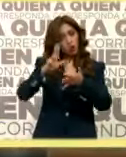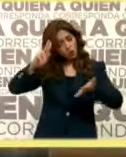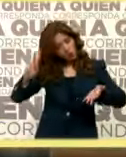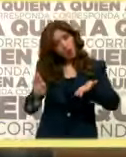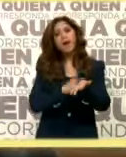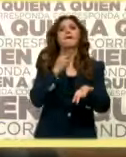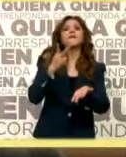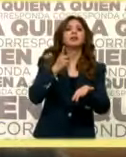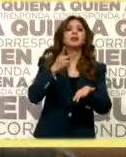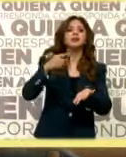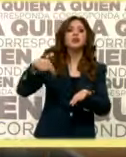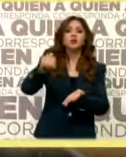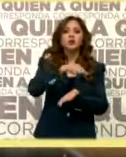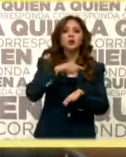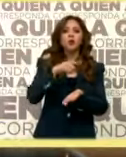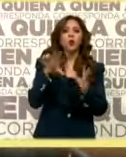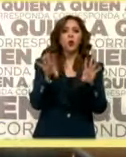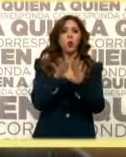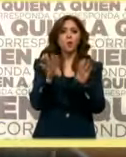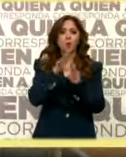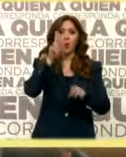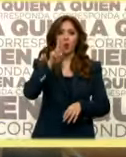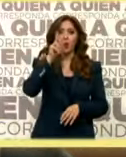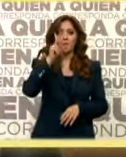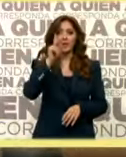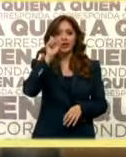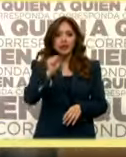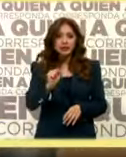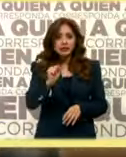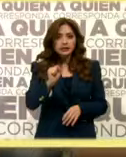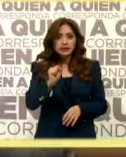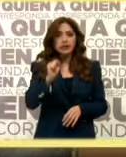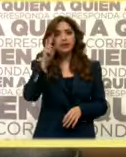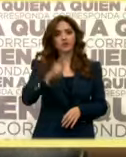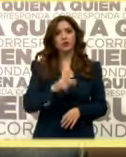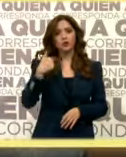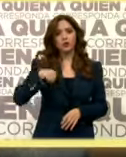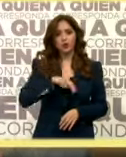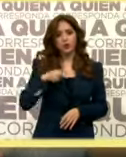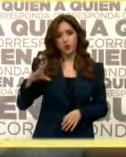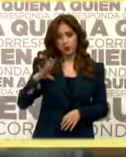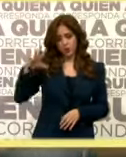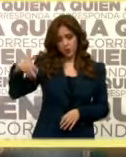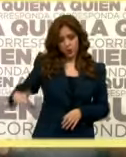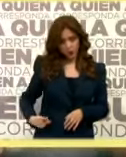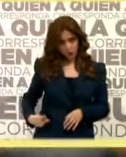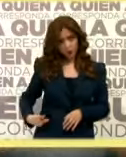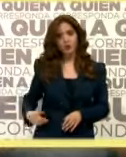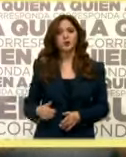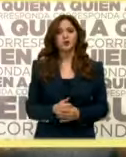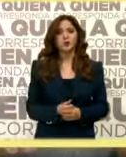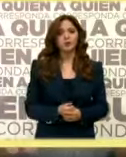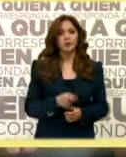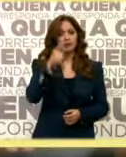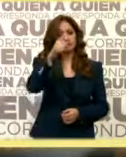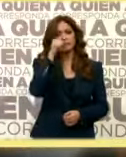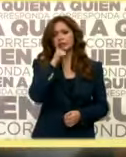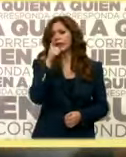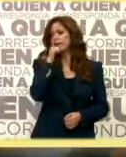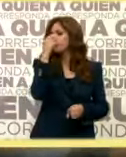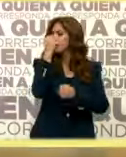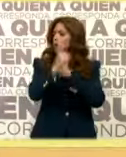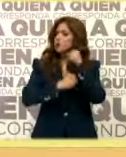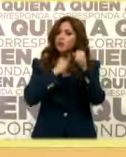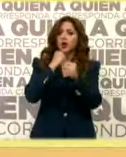noble causa, y nosotros, como parte de UPS, estamos muy orgullosos de participar. Y además, yo UPS ha sido de los históricos con